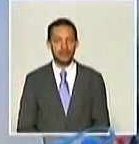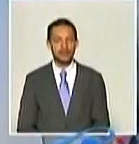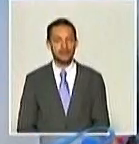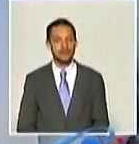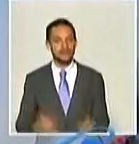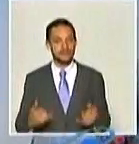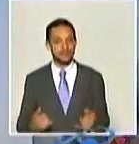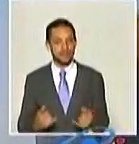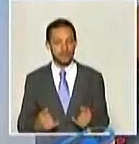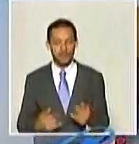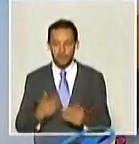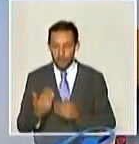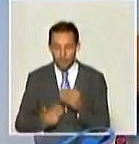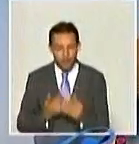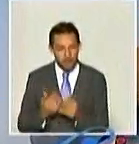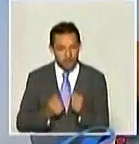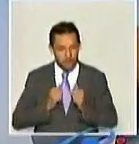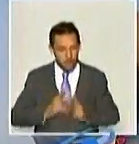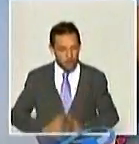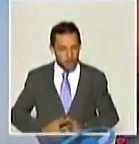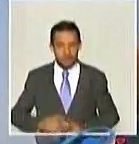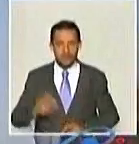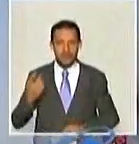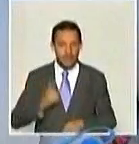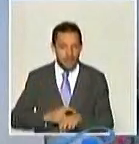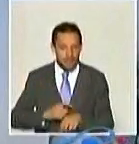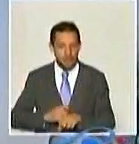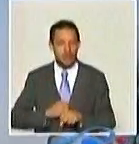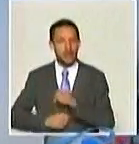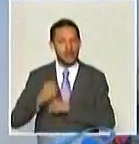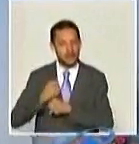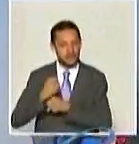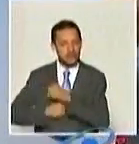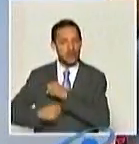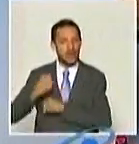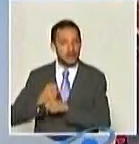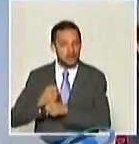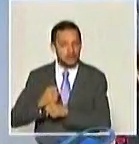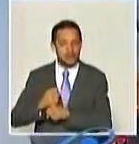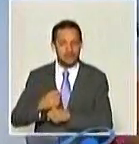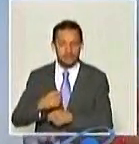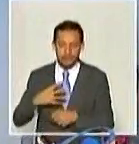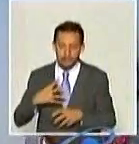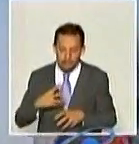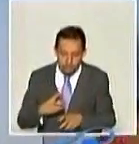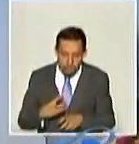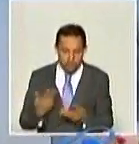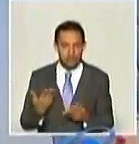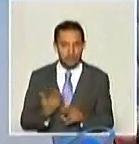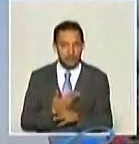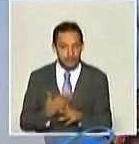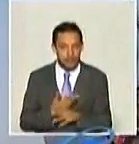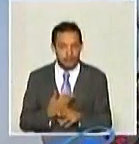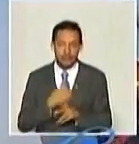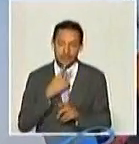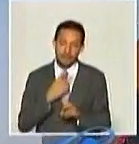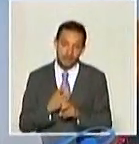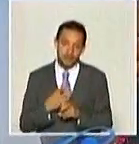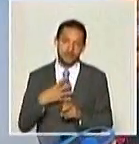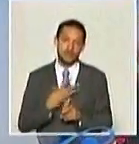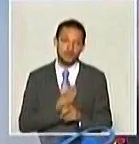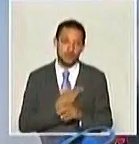en sus recursos, su cuerpo ya ha perdido sus memorias de salud. Entonces, empezar a recuperar esas memorias, hay que